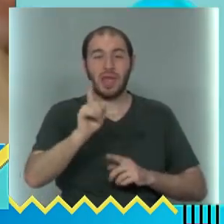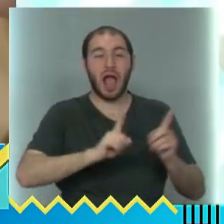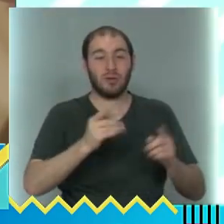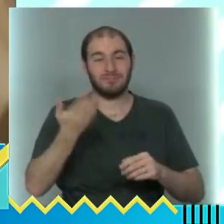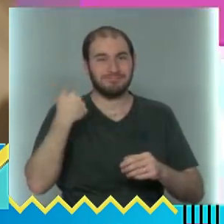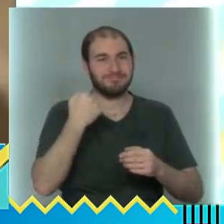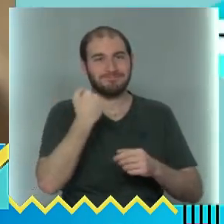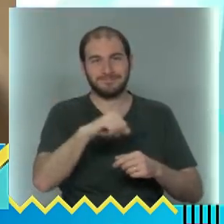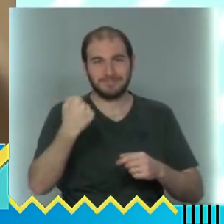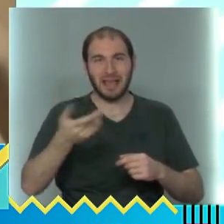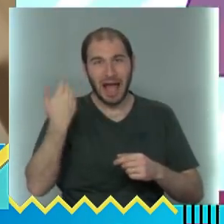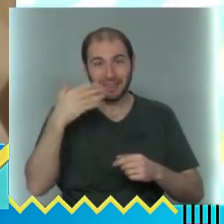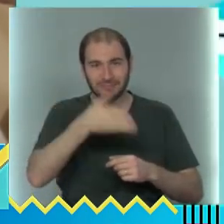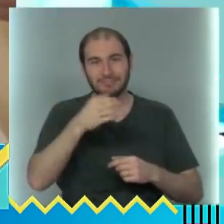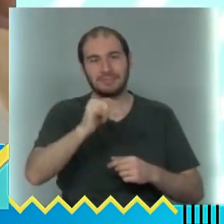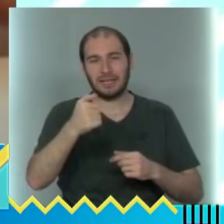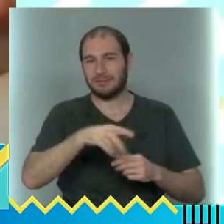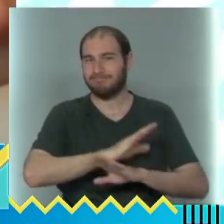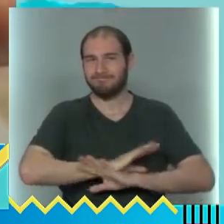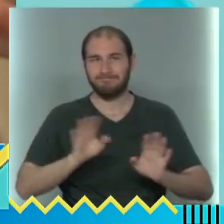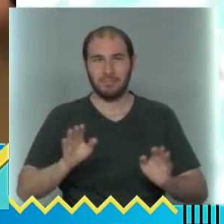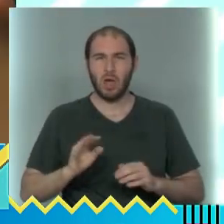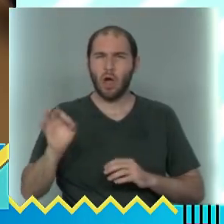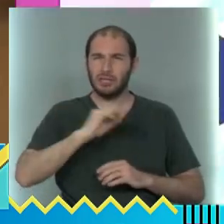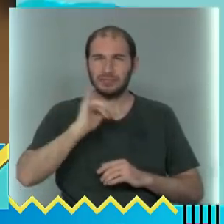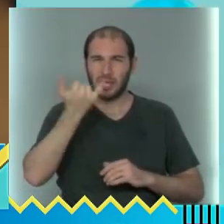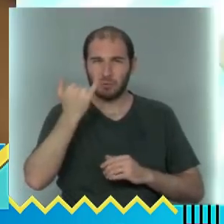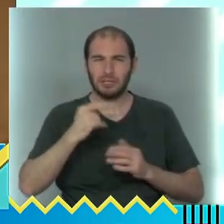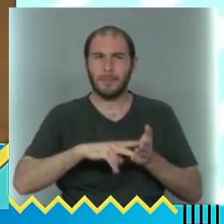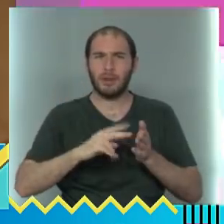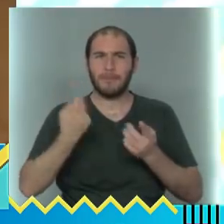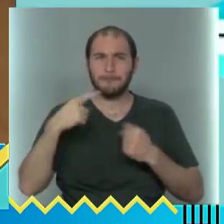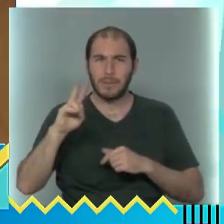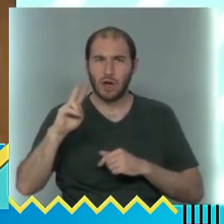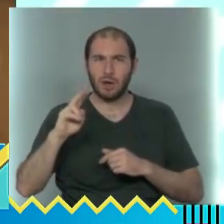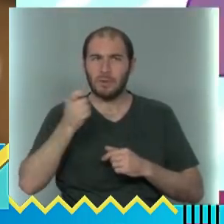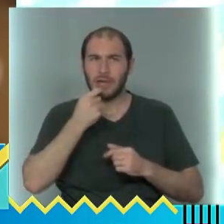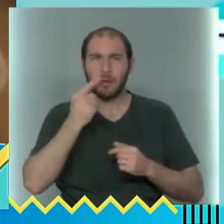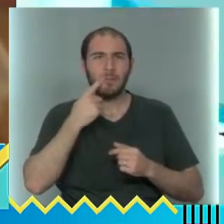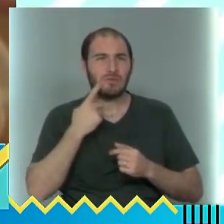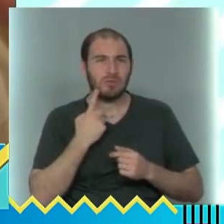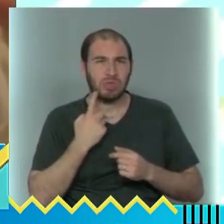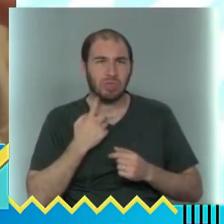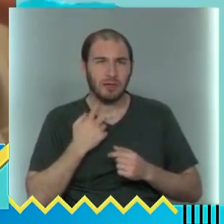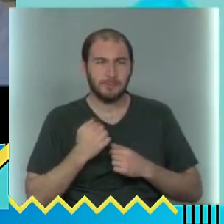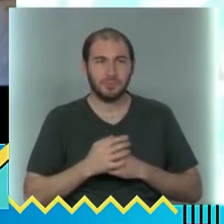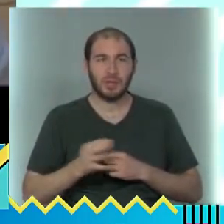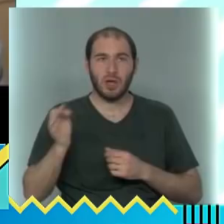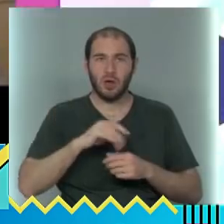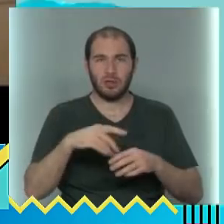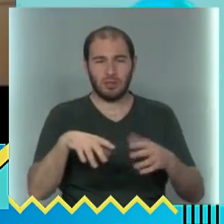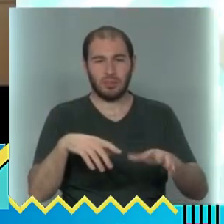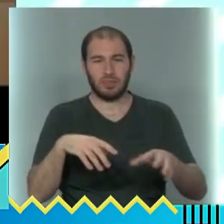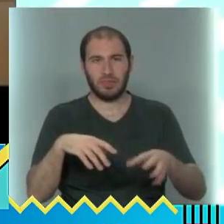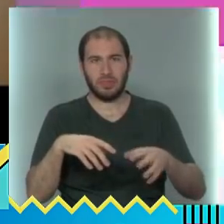que asiduamente lo hacía, o bien nota que le afecta más esto de que se le cae la saliva, de que su mano